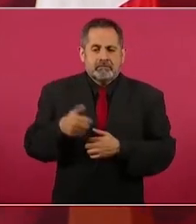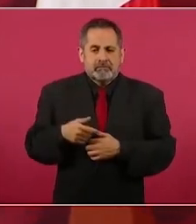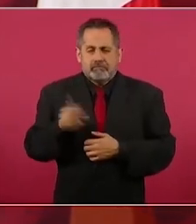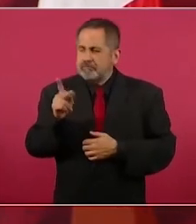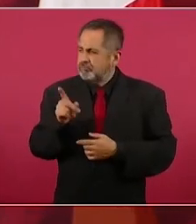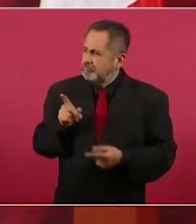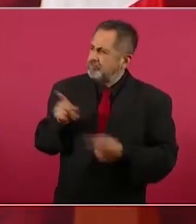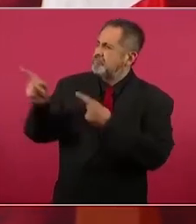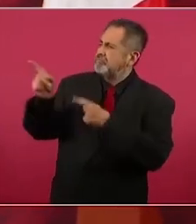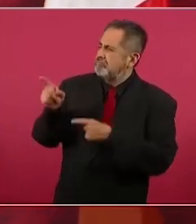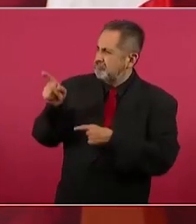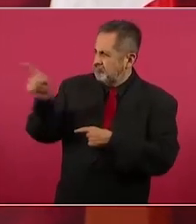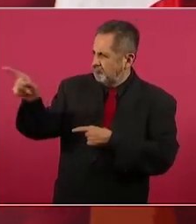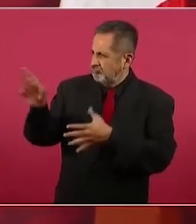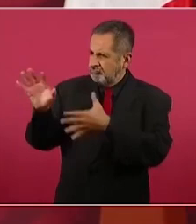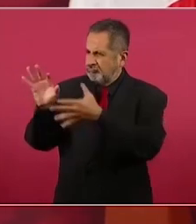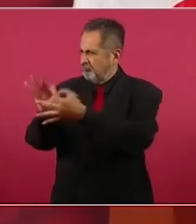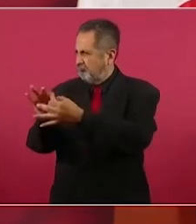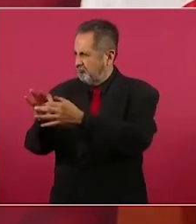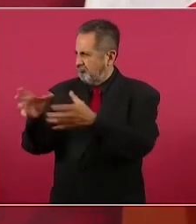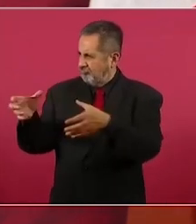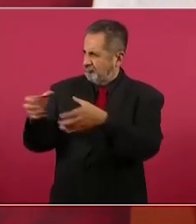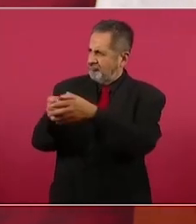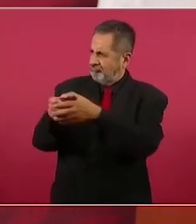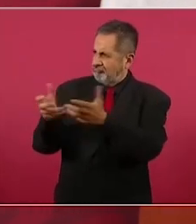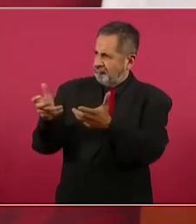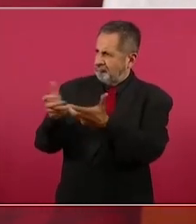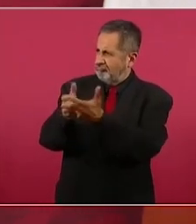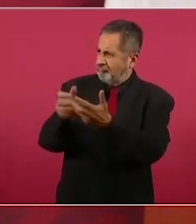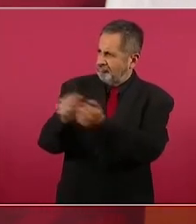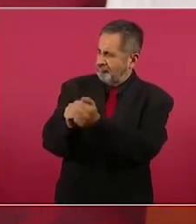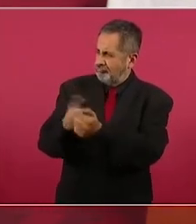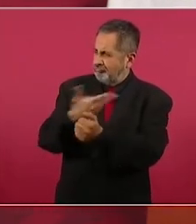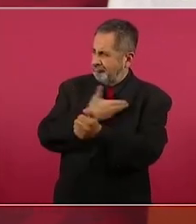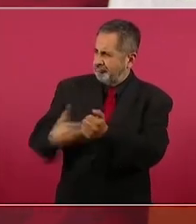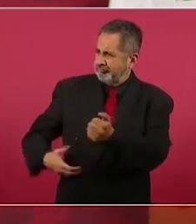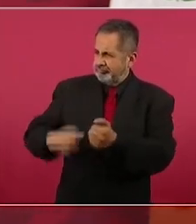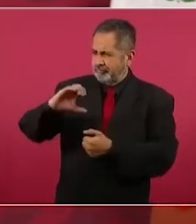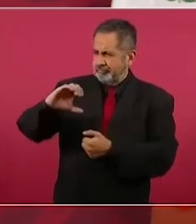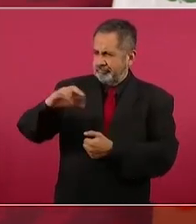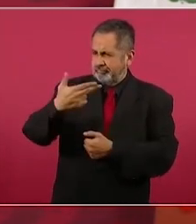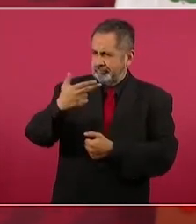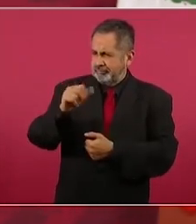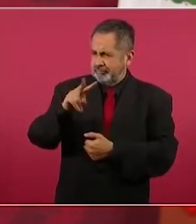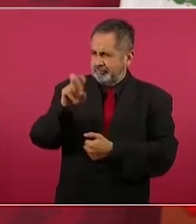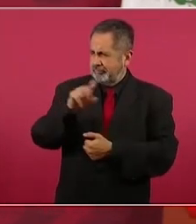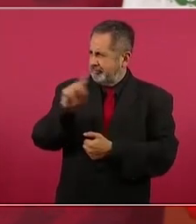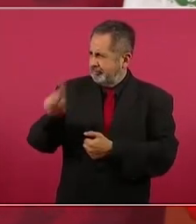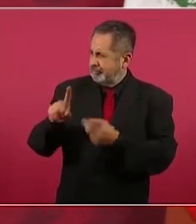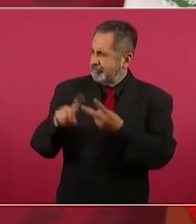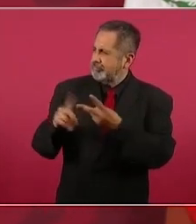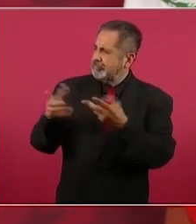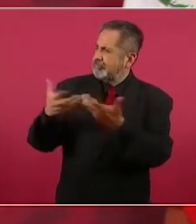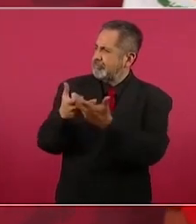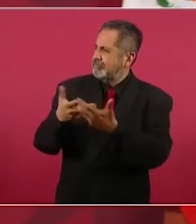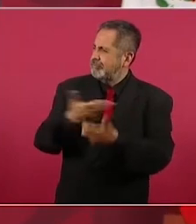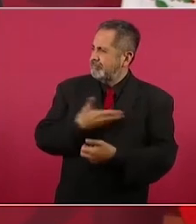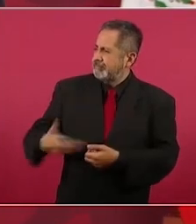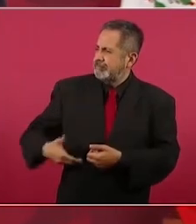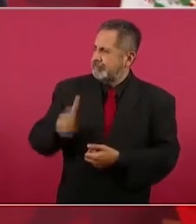¿usted se identifica con el presidente Chávez o con el presidente Lula?